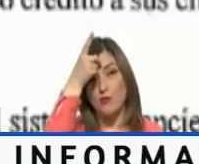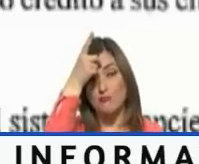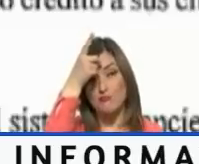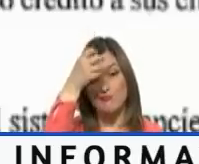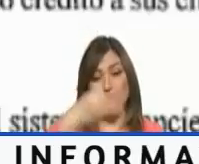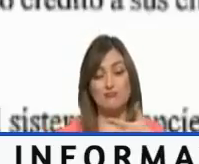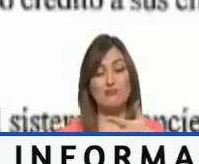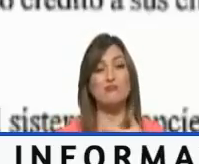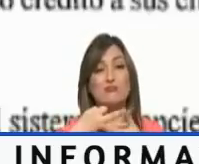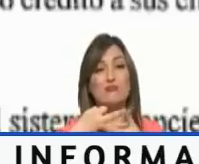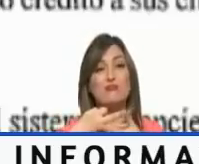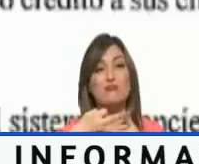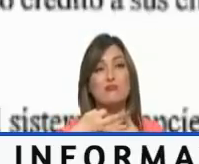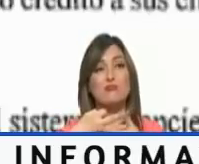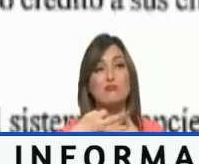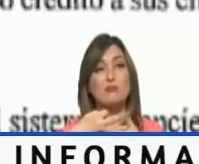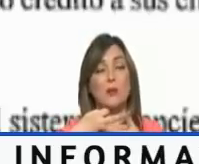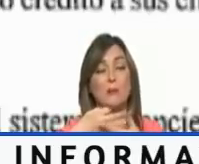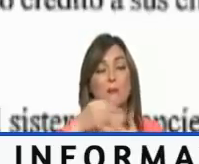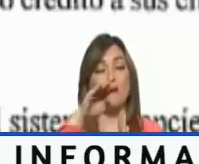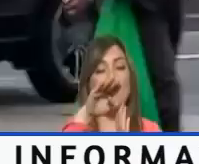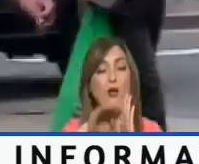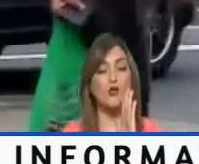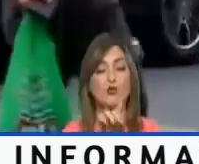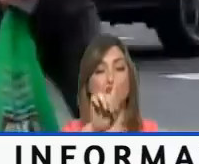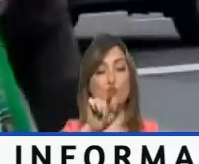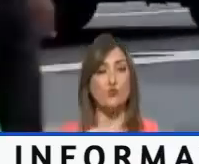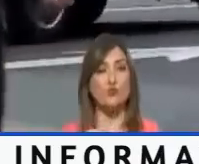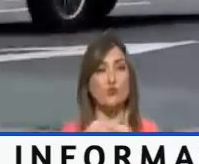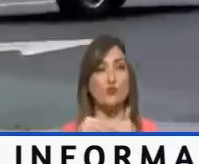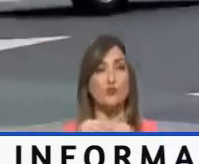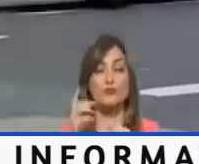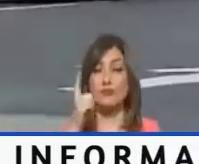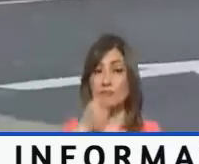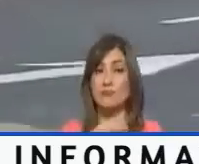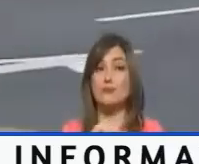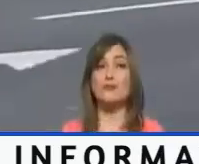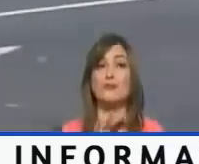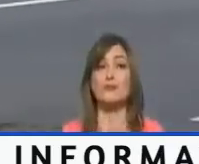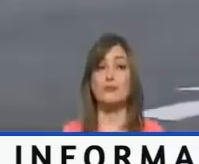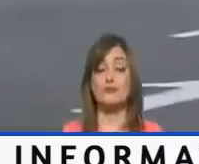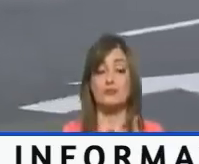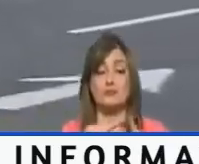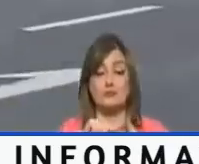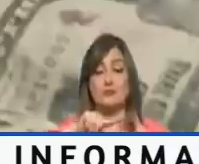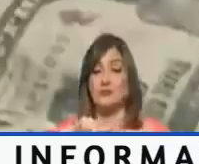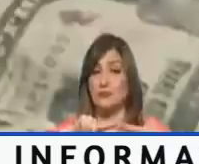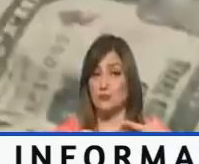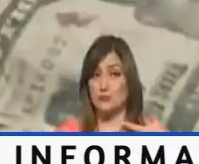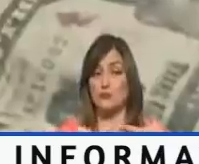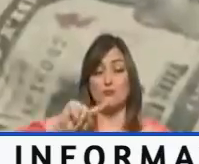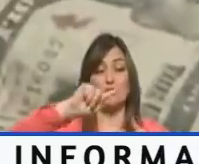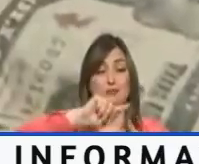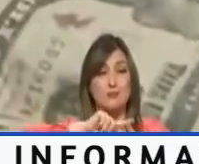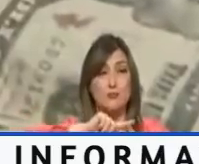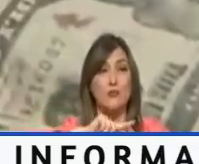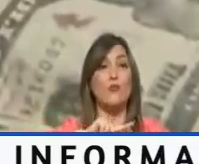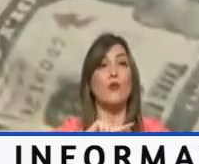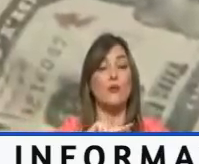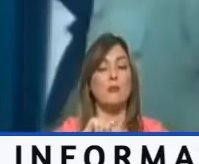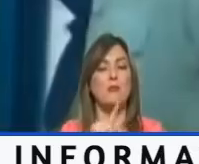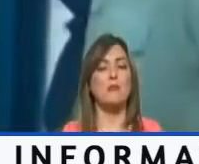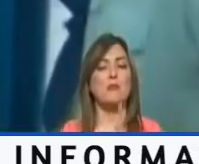deuda total consolidada sea menor a $1,000. Pero este decreto se aplica en tres casos. El primero, cuando las